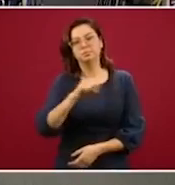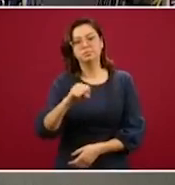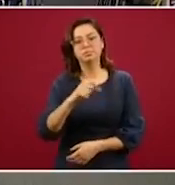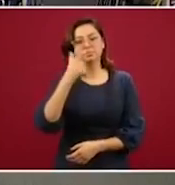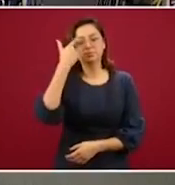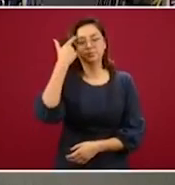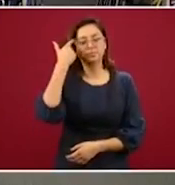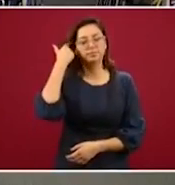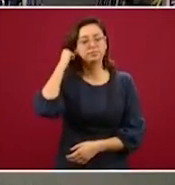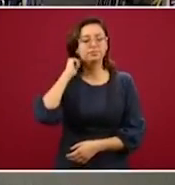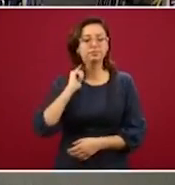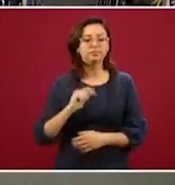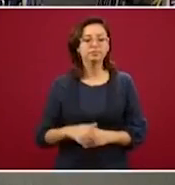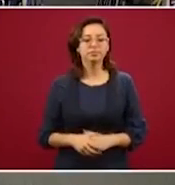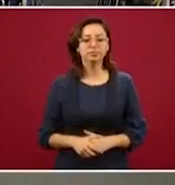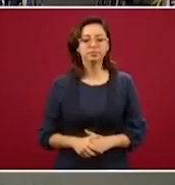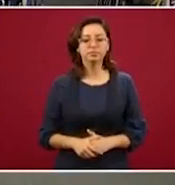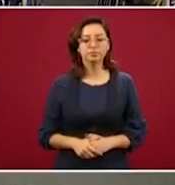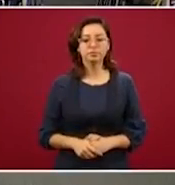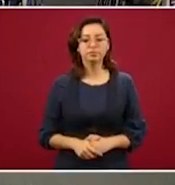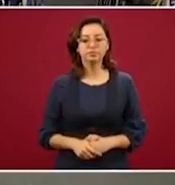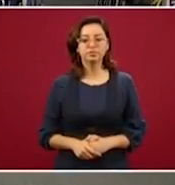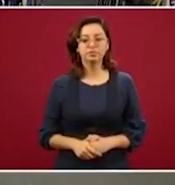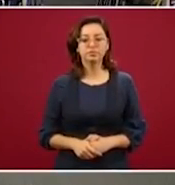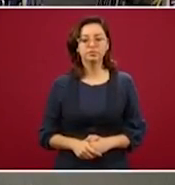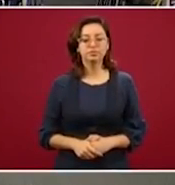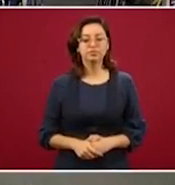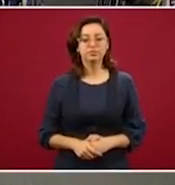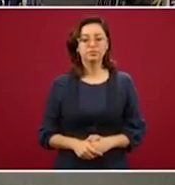Bueno, a ver.